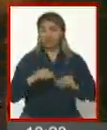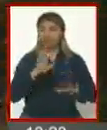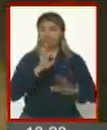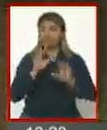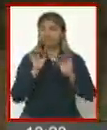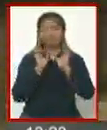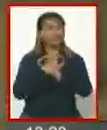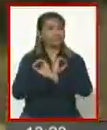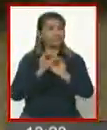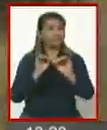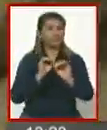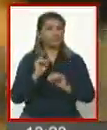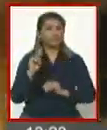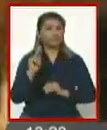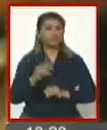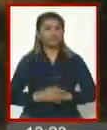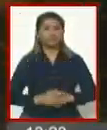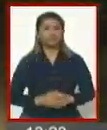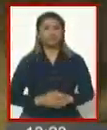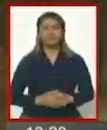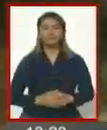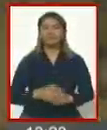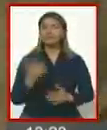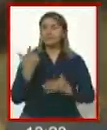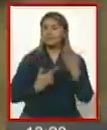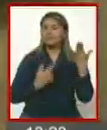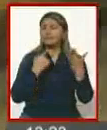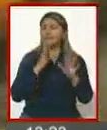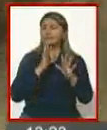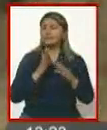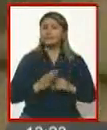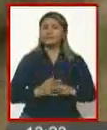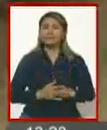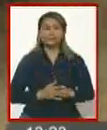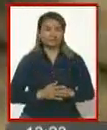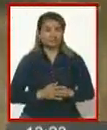hablará con los medios de comunicación. Señor, ¿cómo califica su